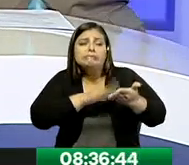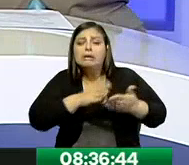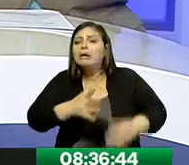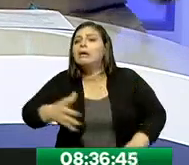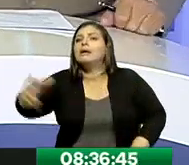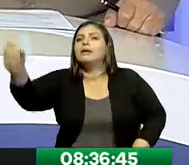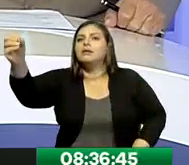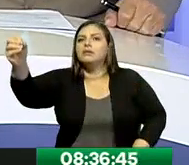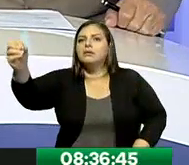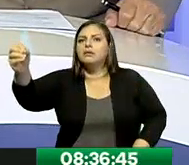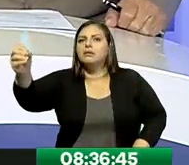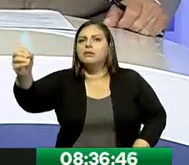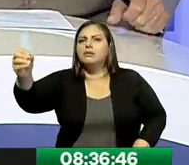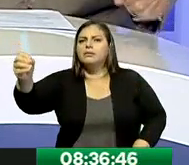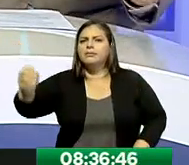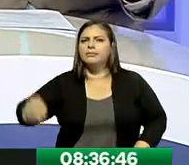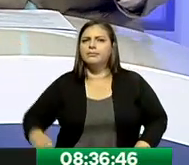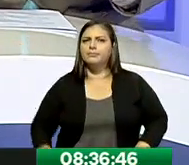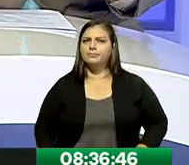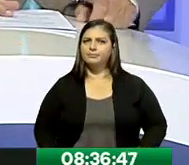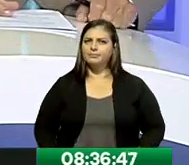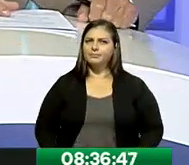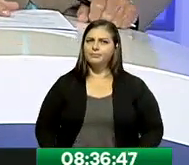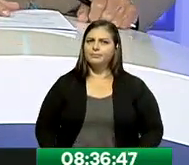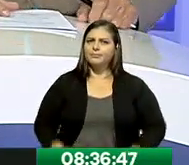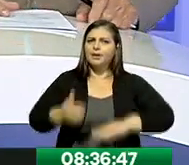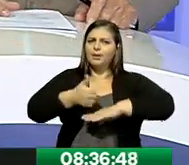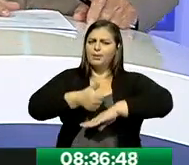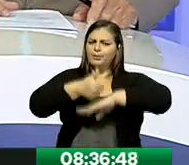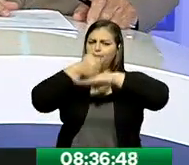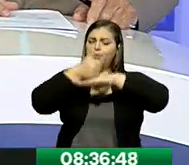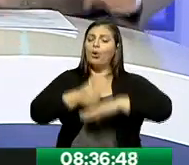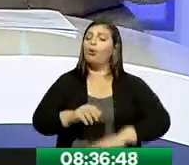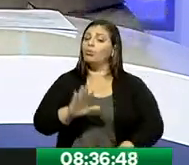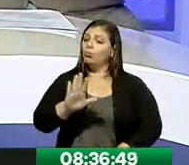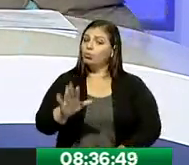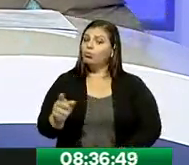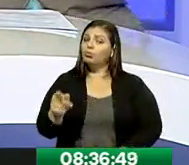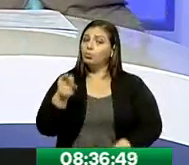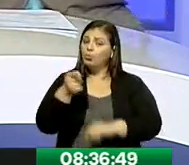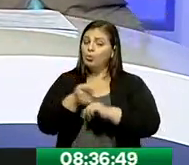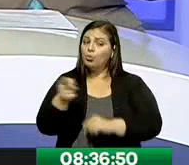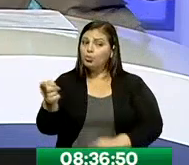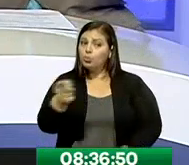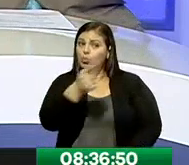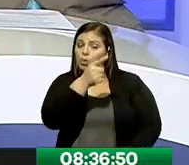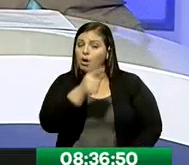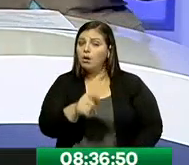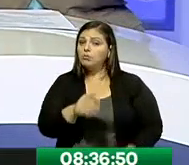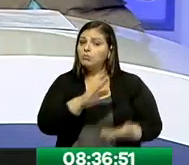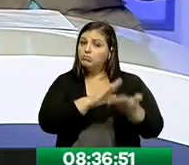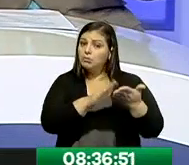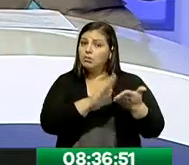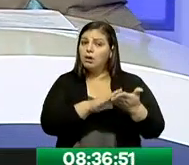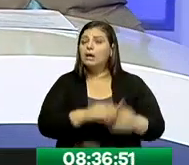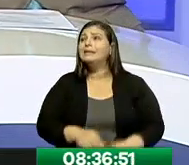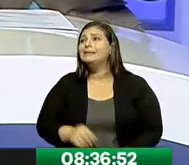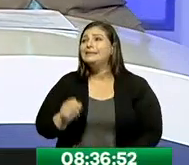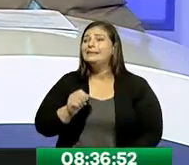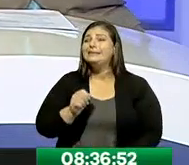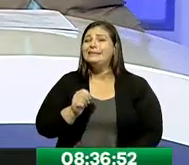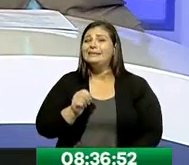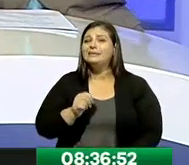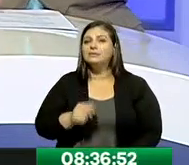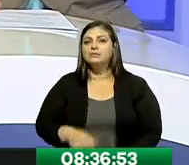lo cogen, el famoso procedimiento abreviado, ¿de qué sirve? Igual que los brazaletes esos que